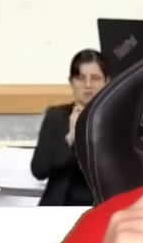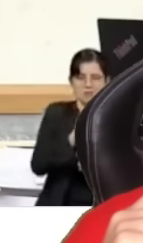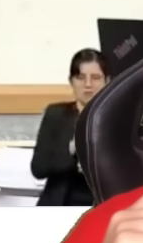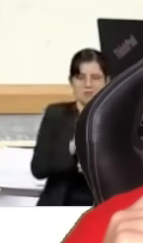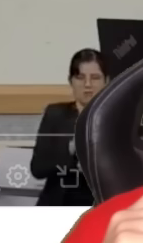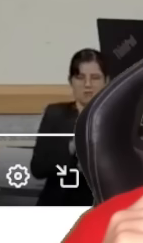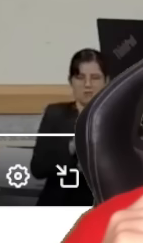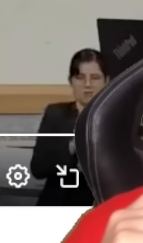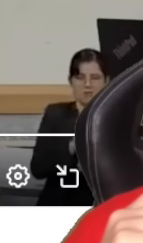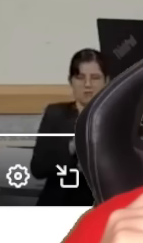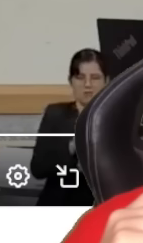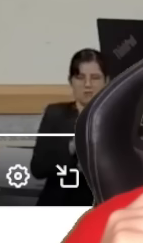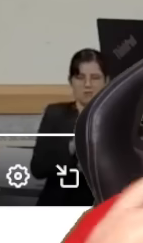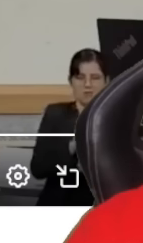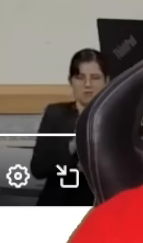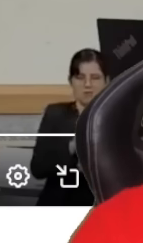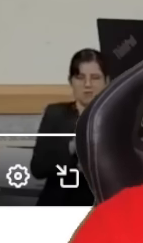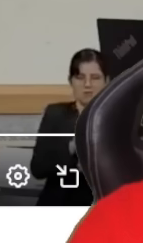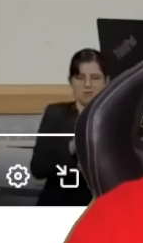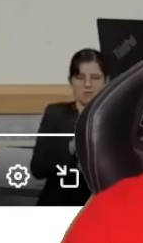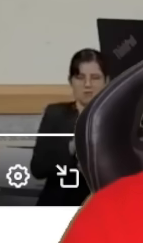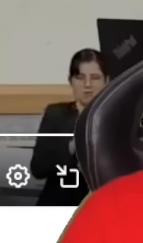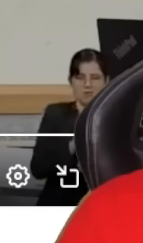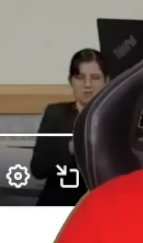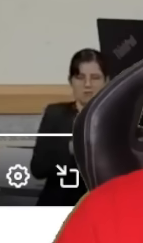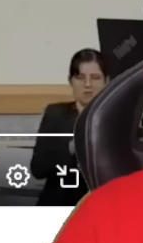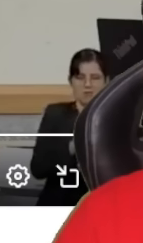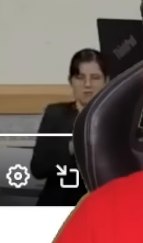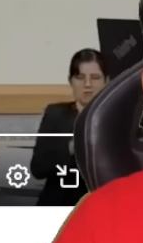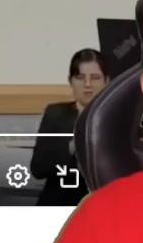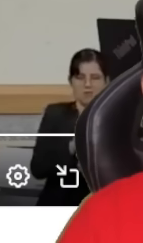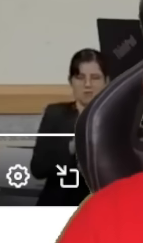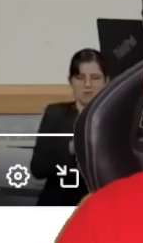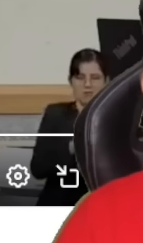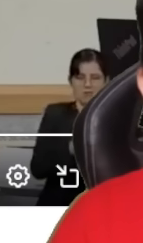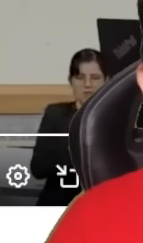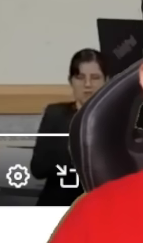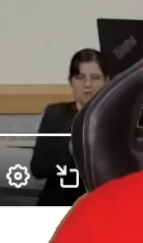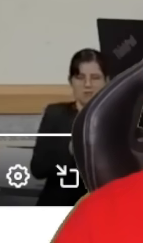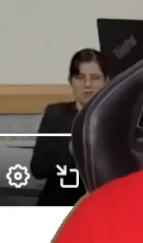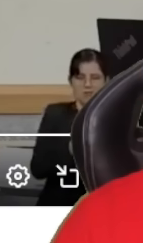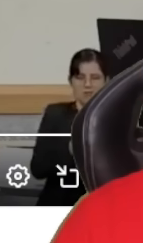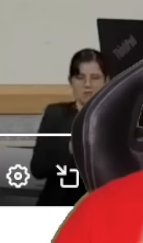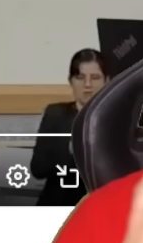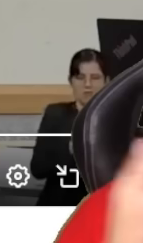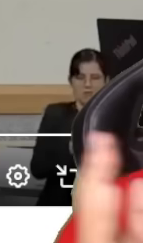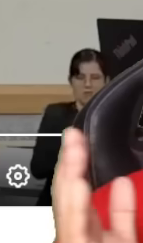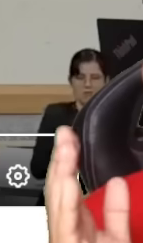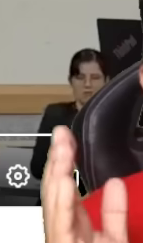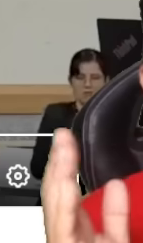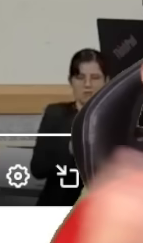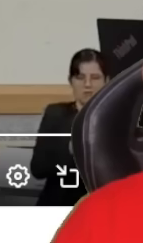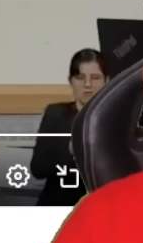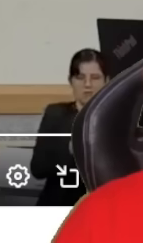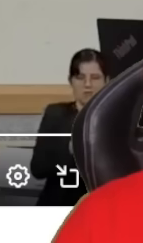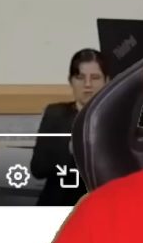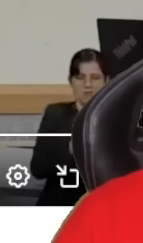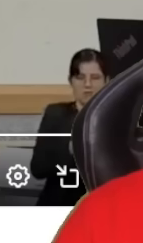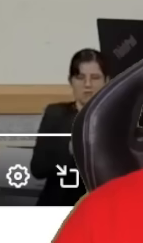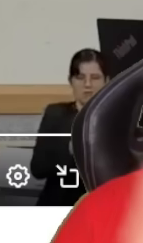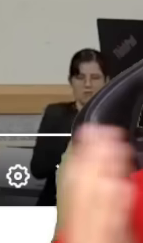de estado es de un muy buen entendimiento su amiga